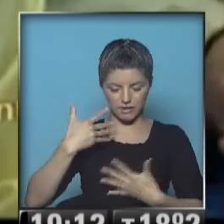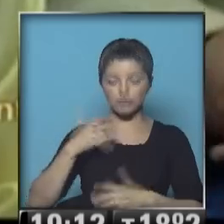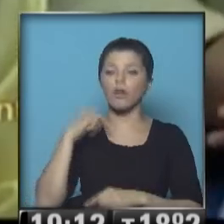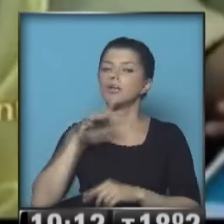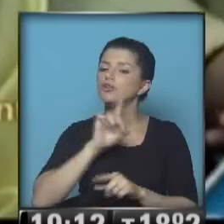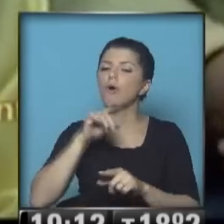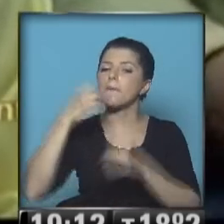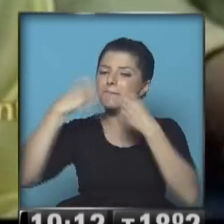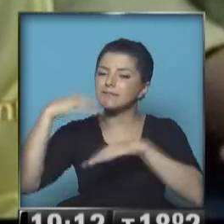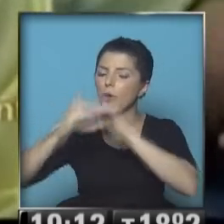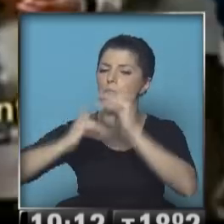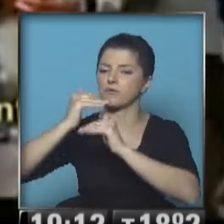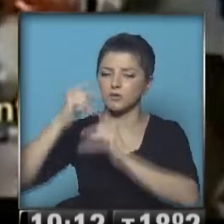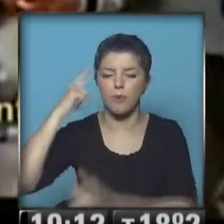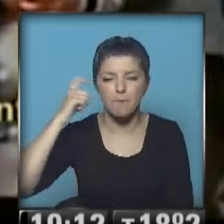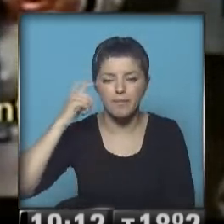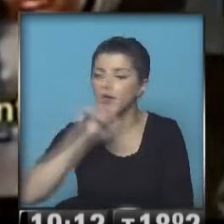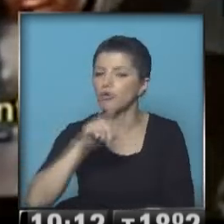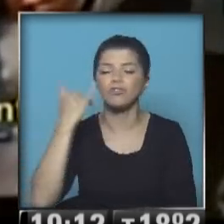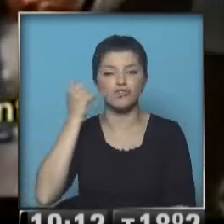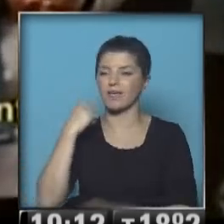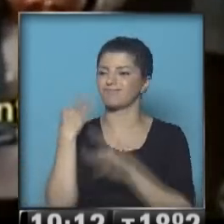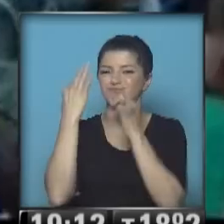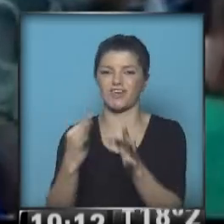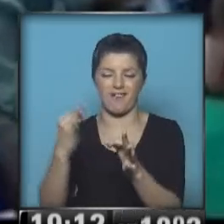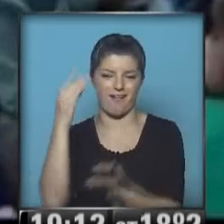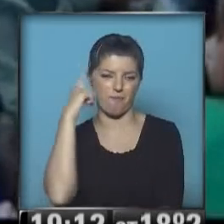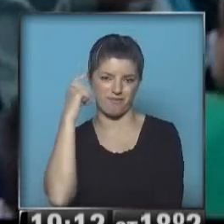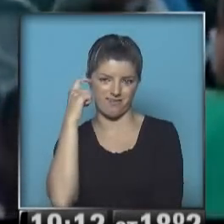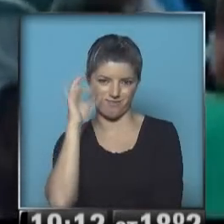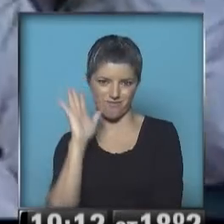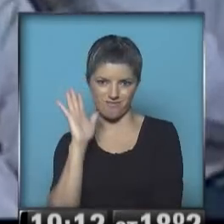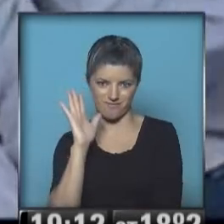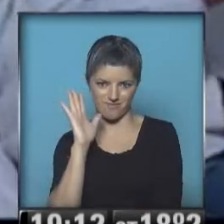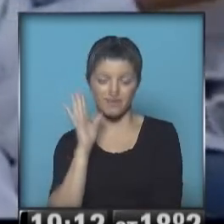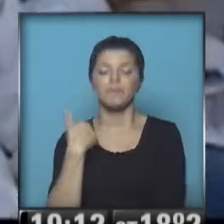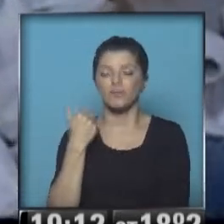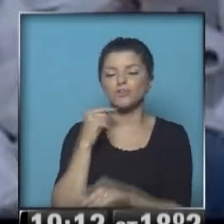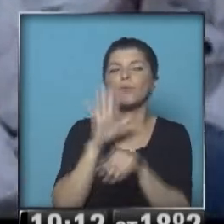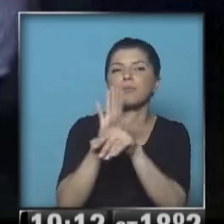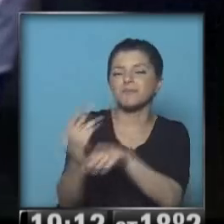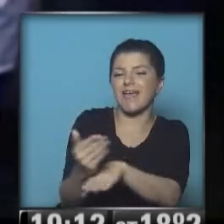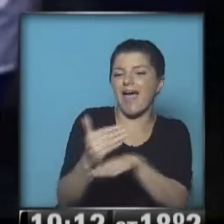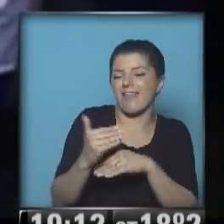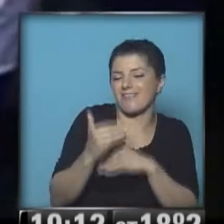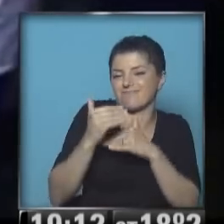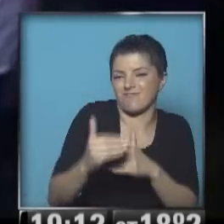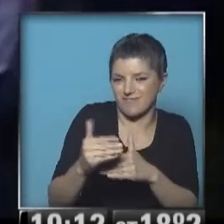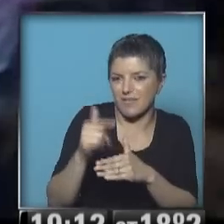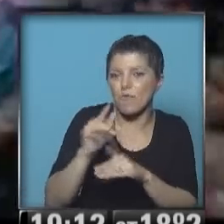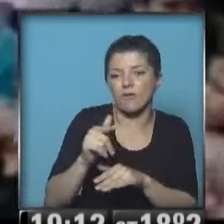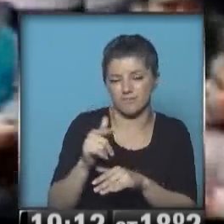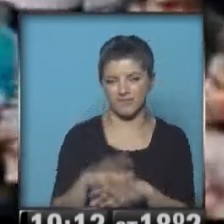proceso de aprendizaje, de manejo del instrumento. O sea, estamos adelantando etapas.